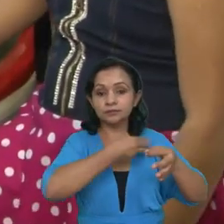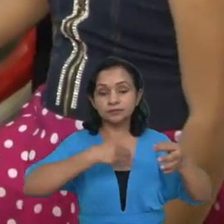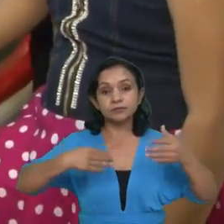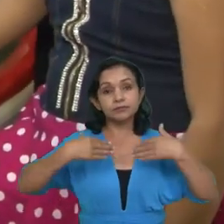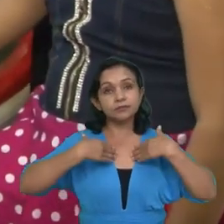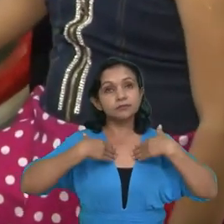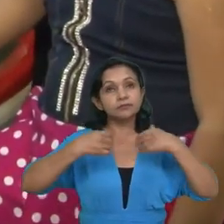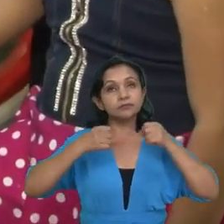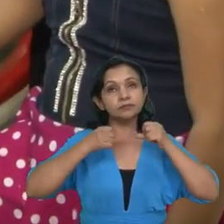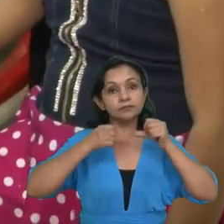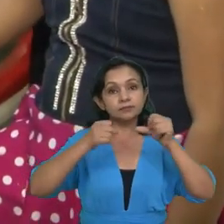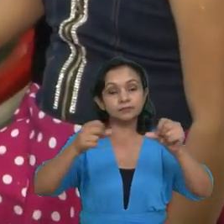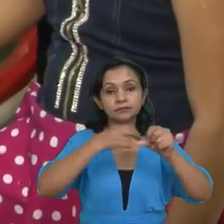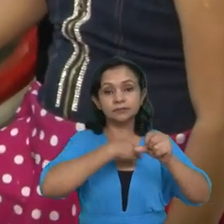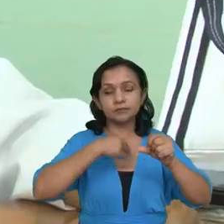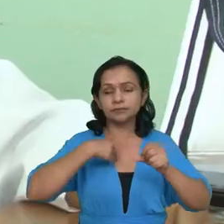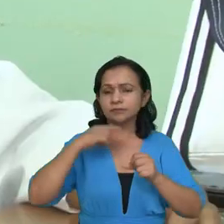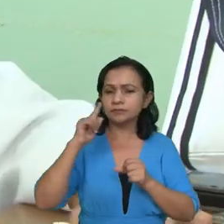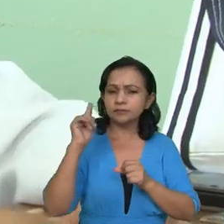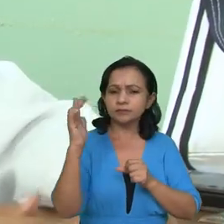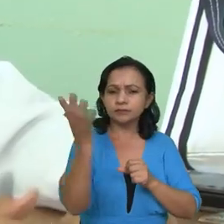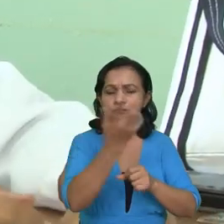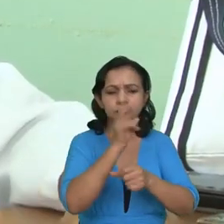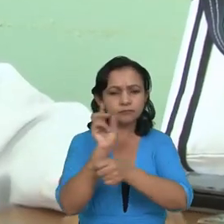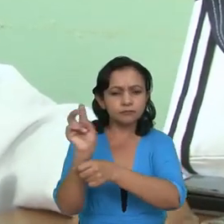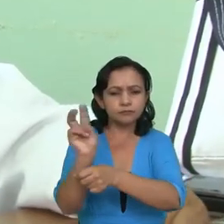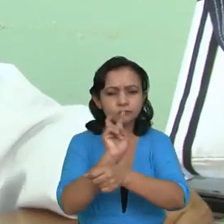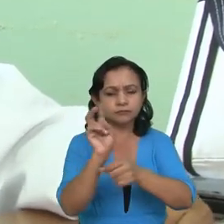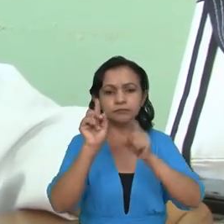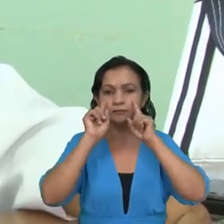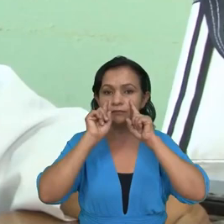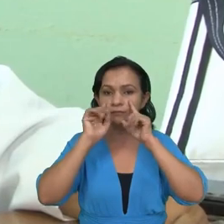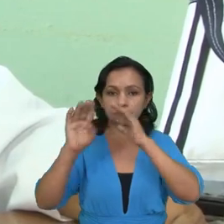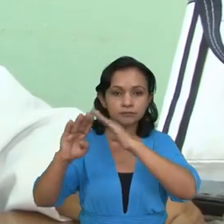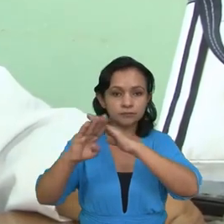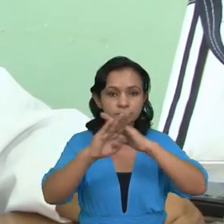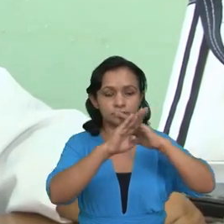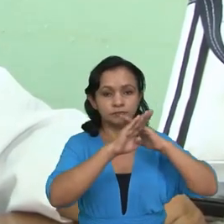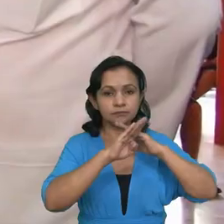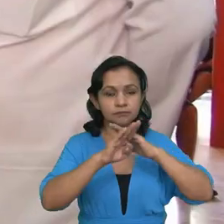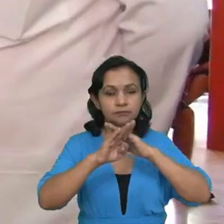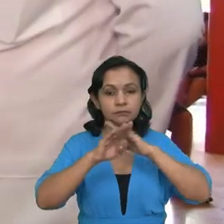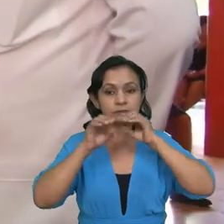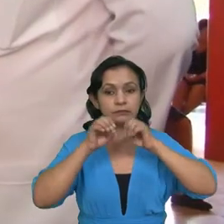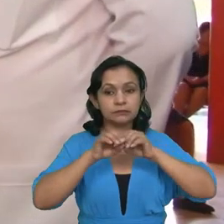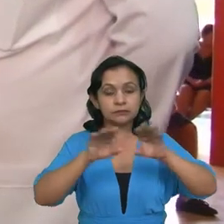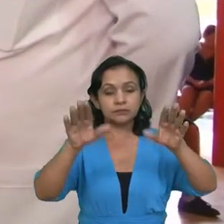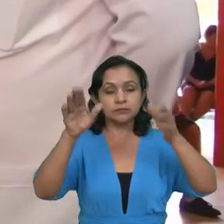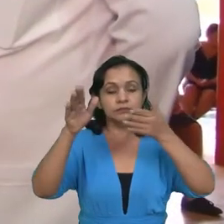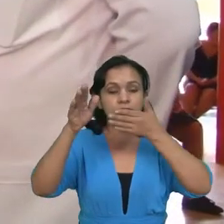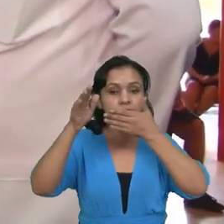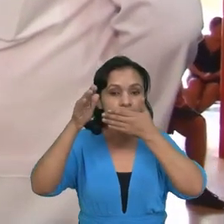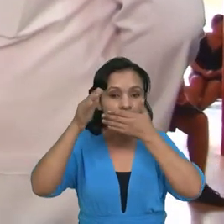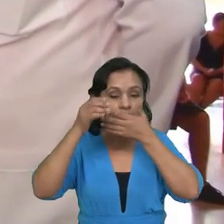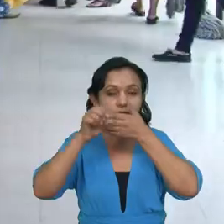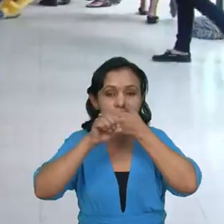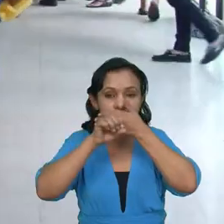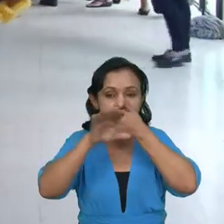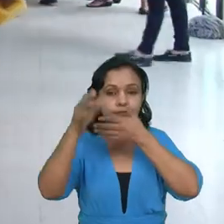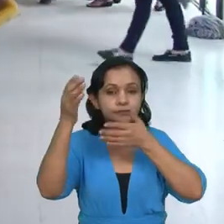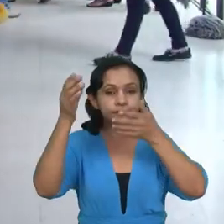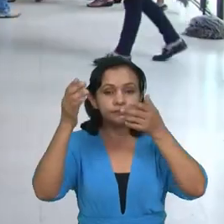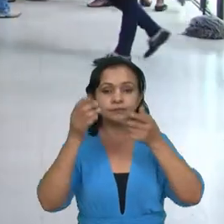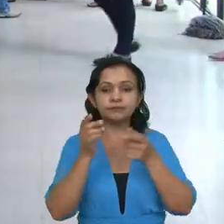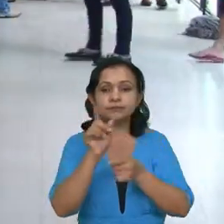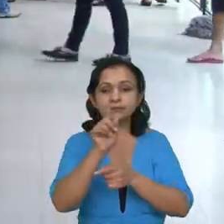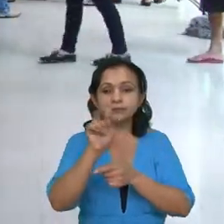salud continuó aplicando todas las medidas de seguridad y de prevención ante la propagación del coronavirus para el